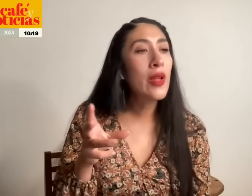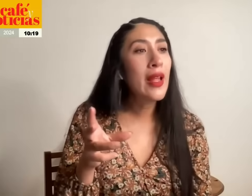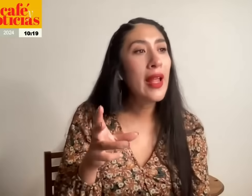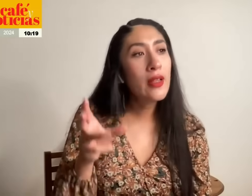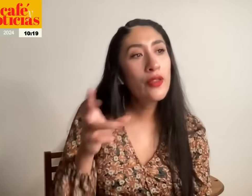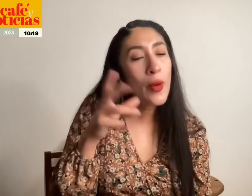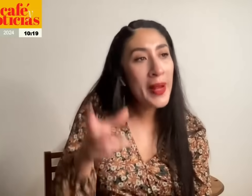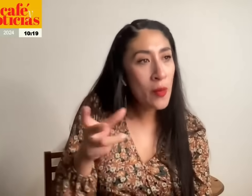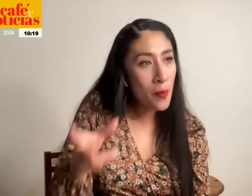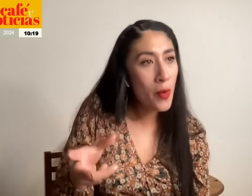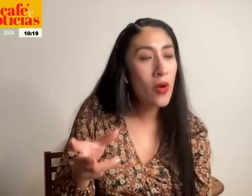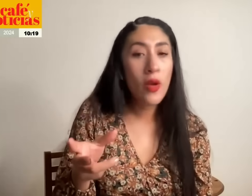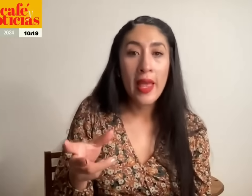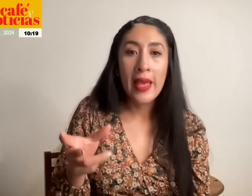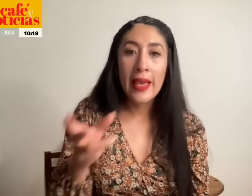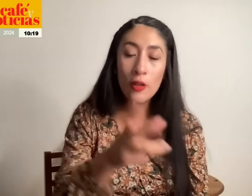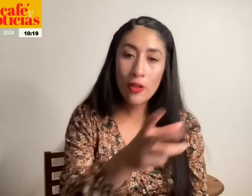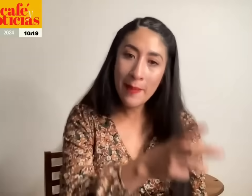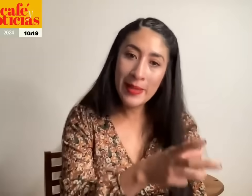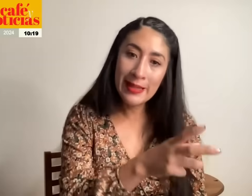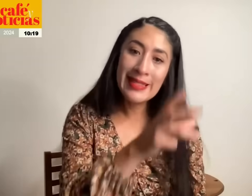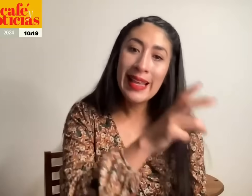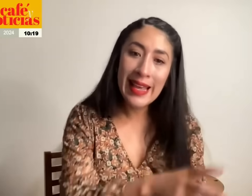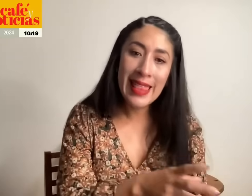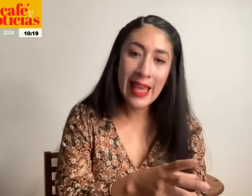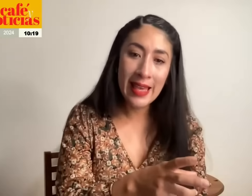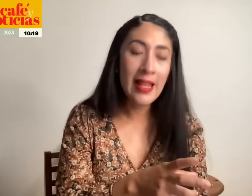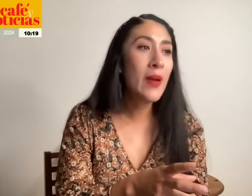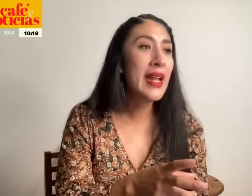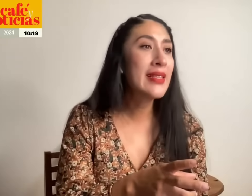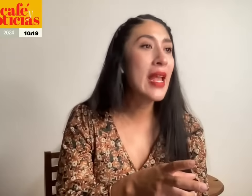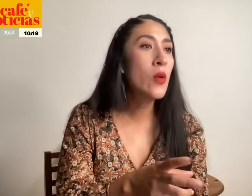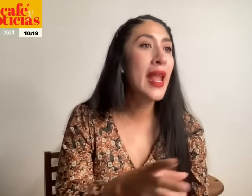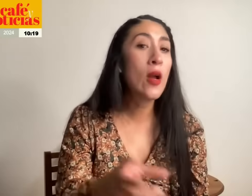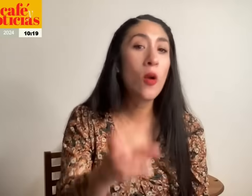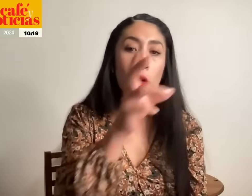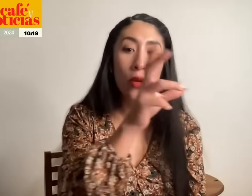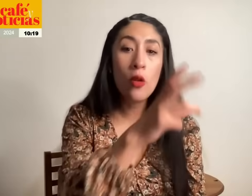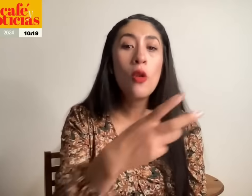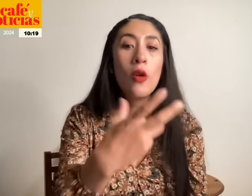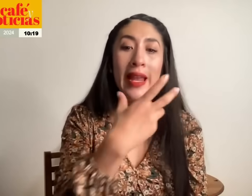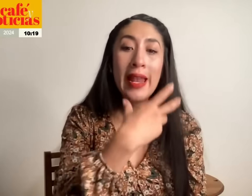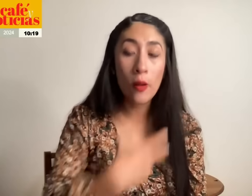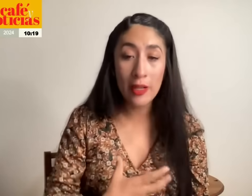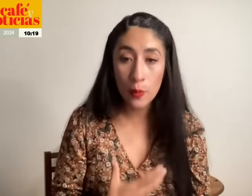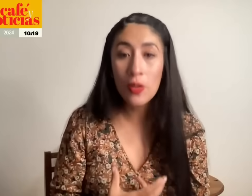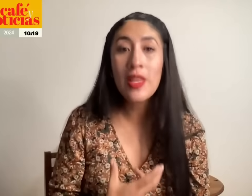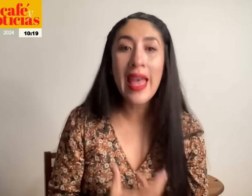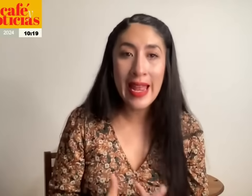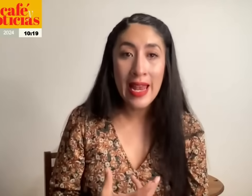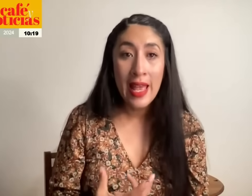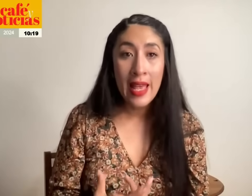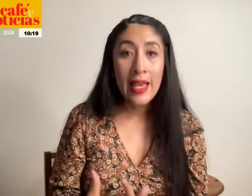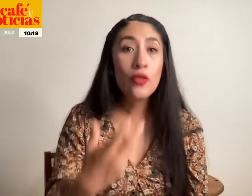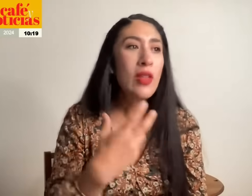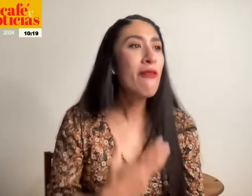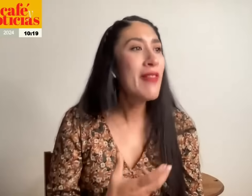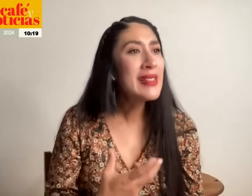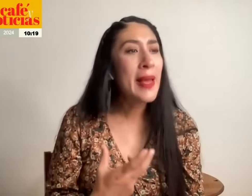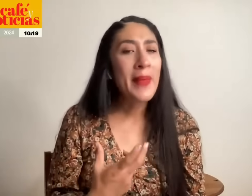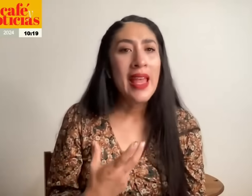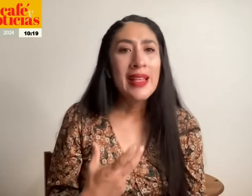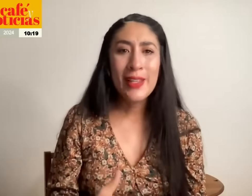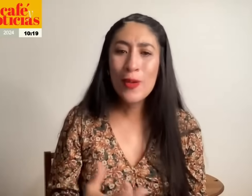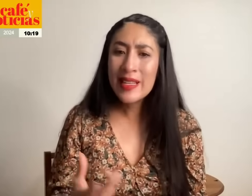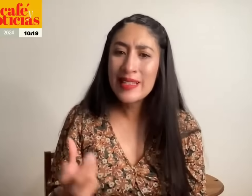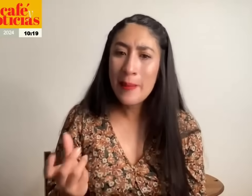punto, sorprende un poco que no solamente se queda Genaro García Luna con lo que le corresponde a él y su